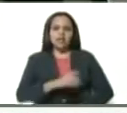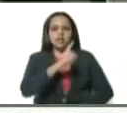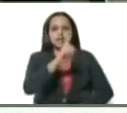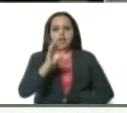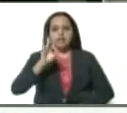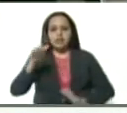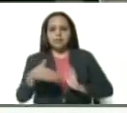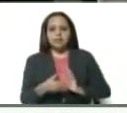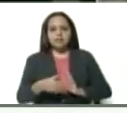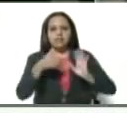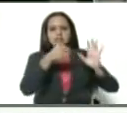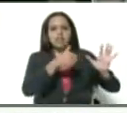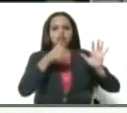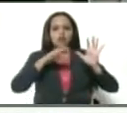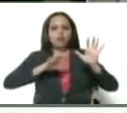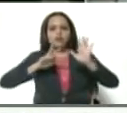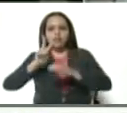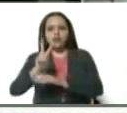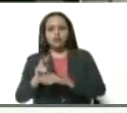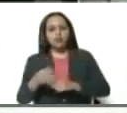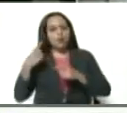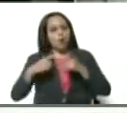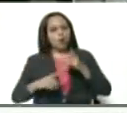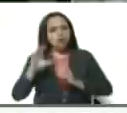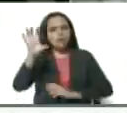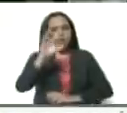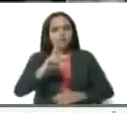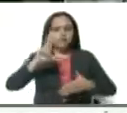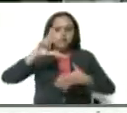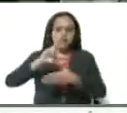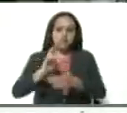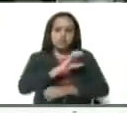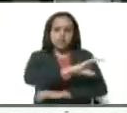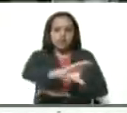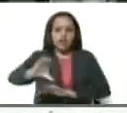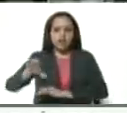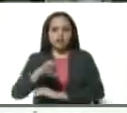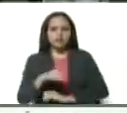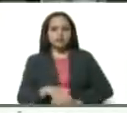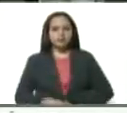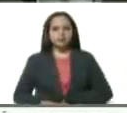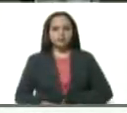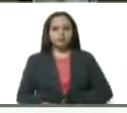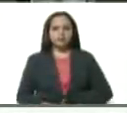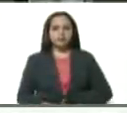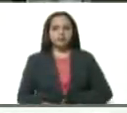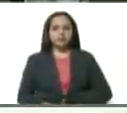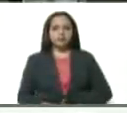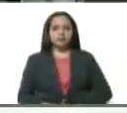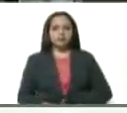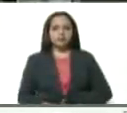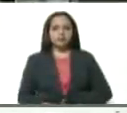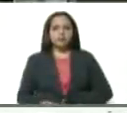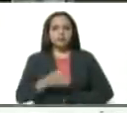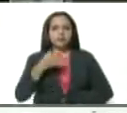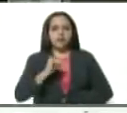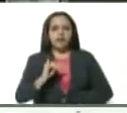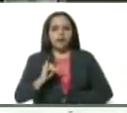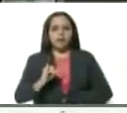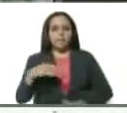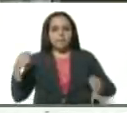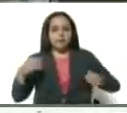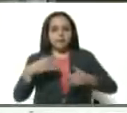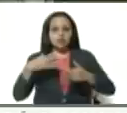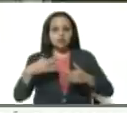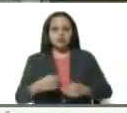13.692. Entre algunos países de América Latina, del Caribe, que la Misión Milagro